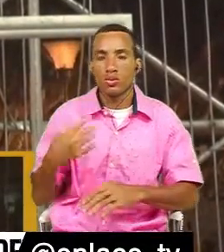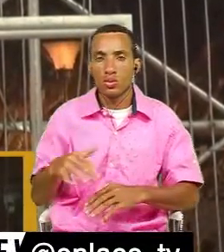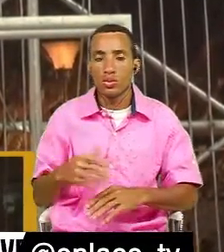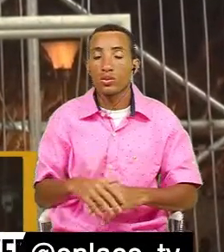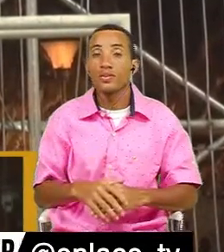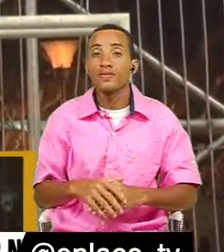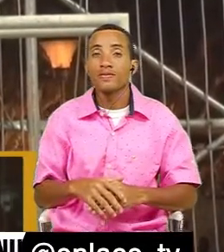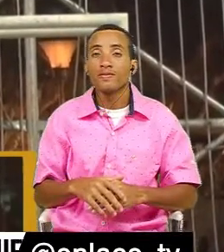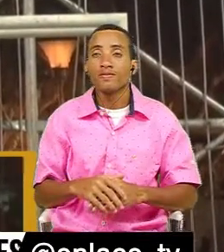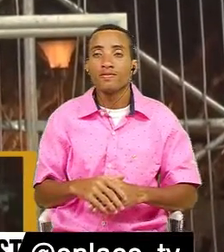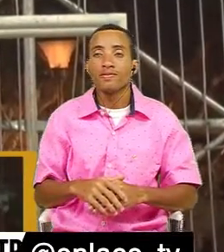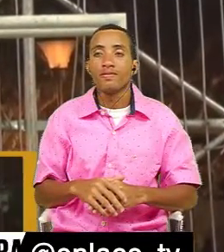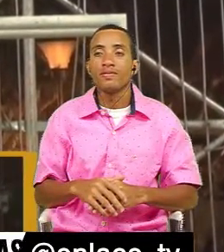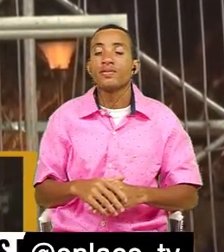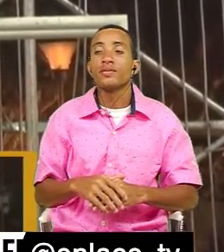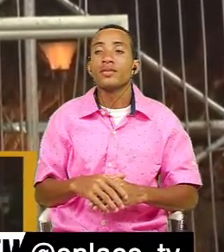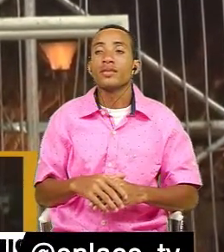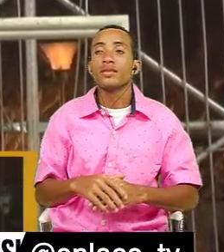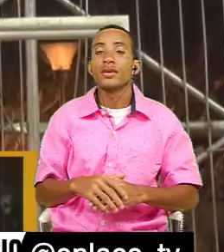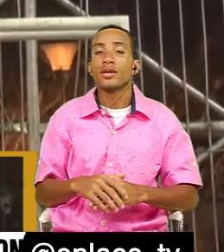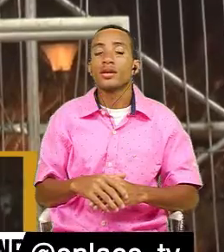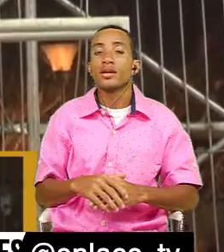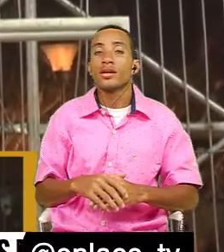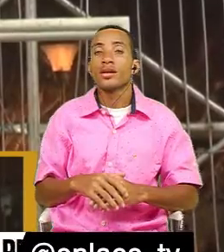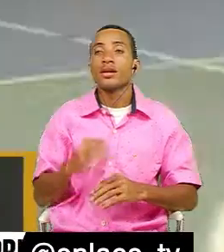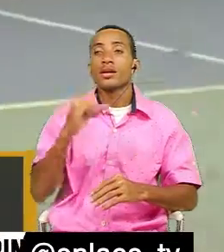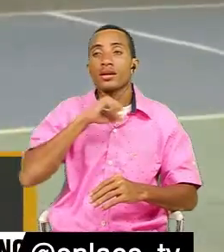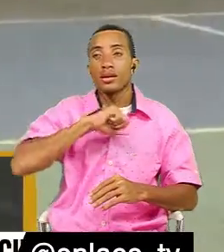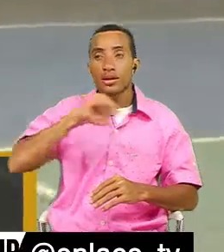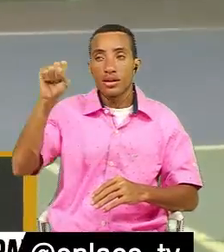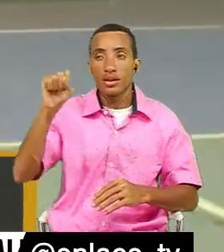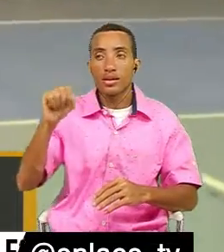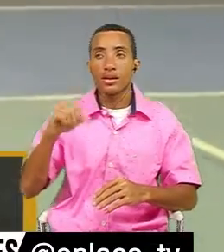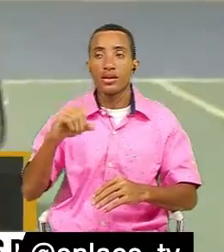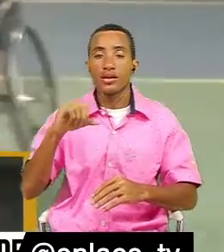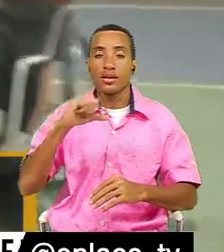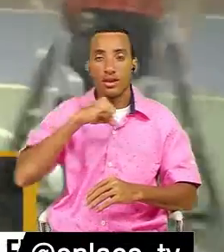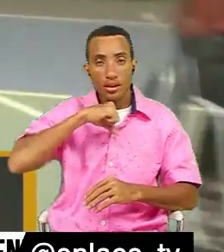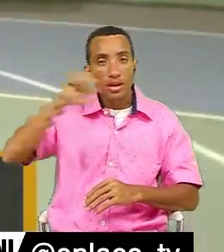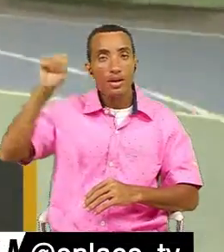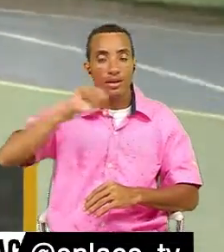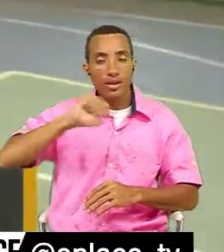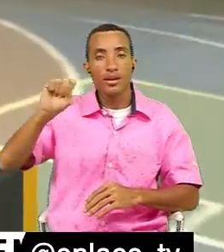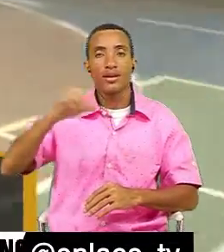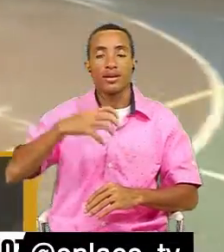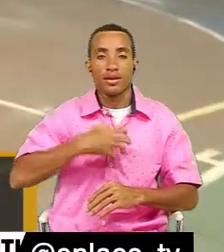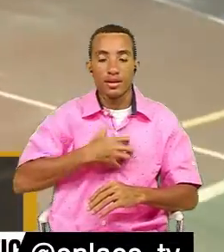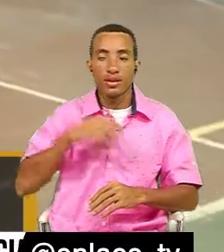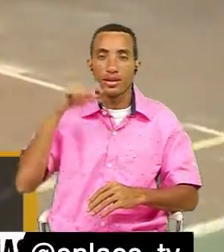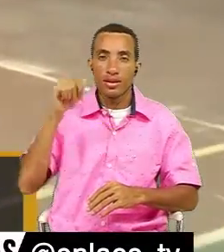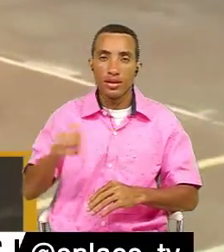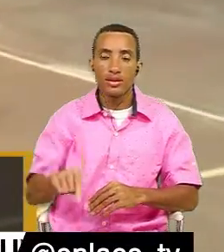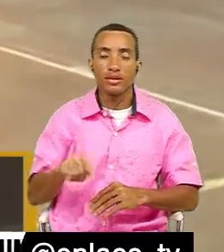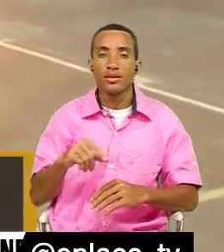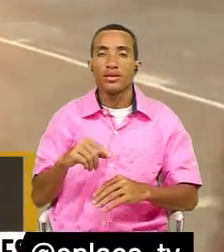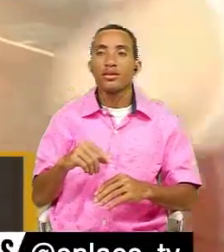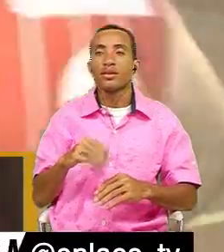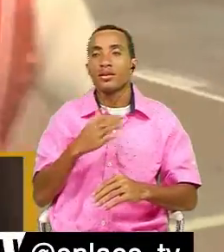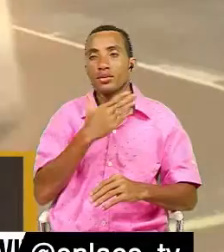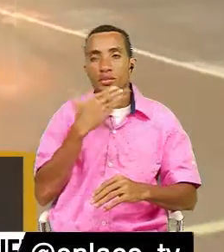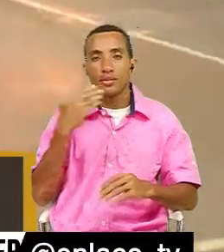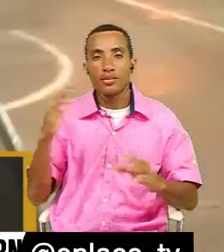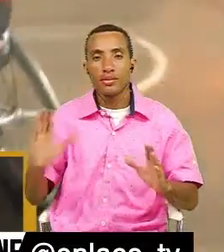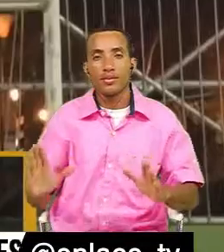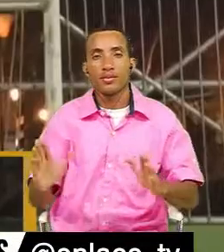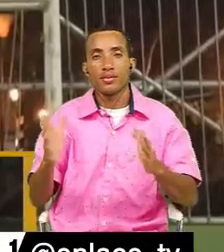selección para ganar triunfo, ganar con el equipo y mejorar.